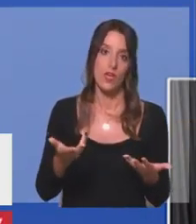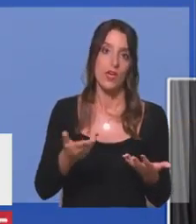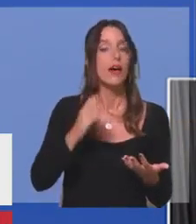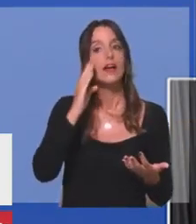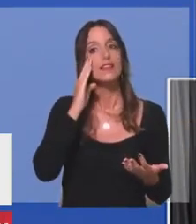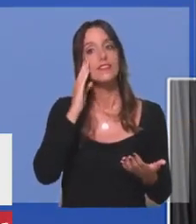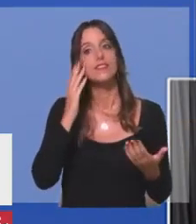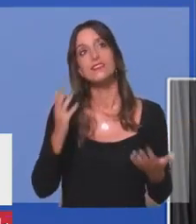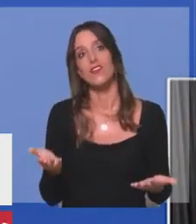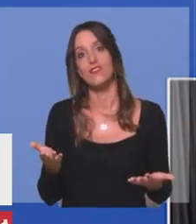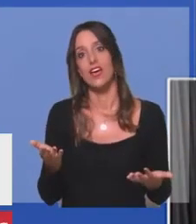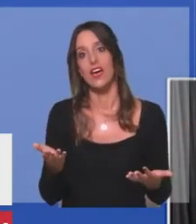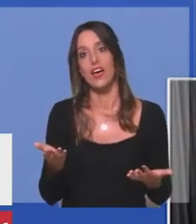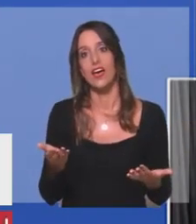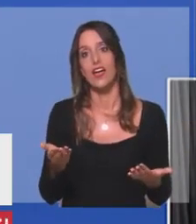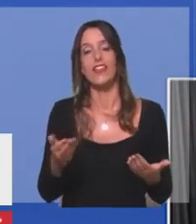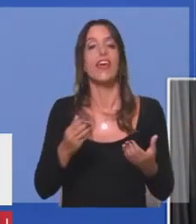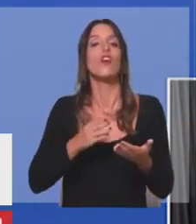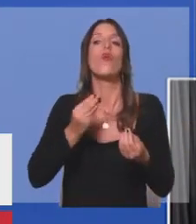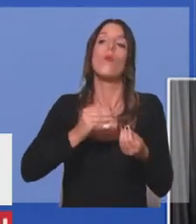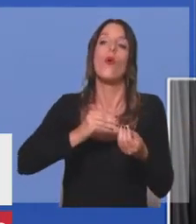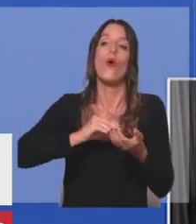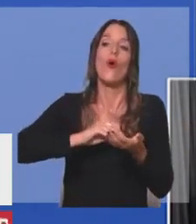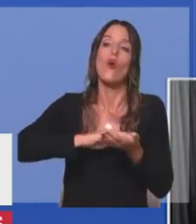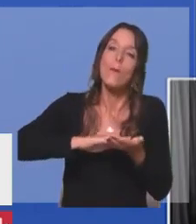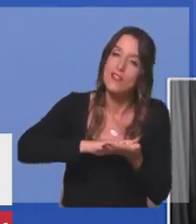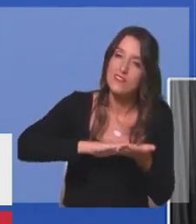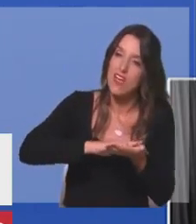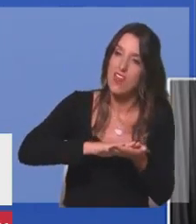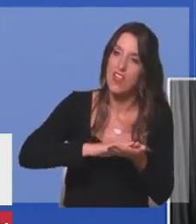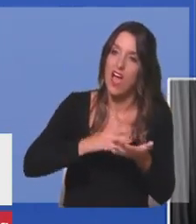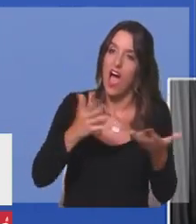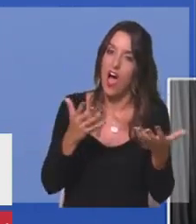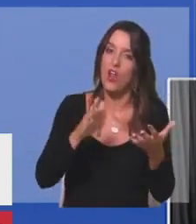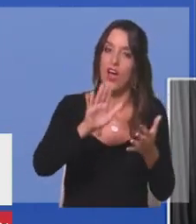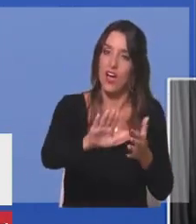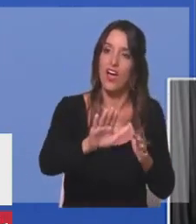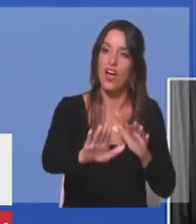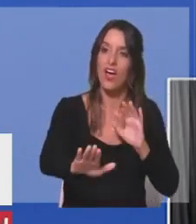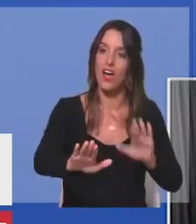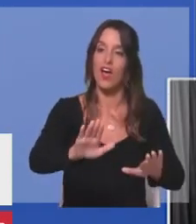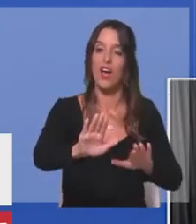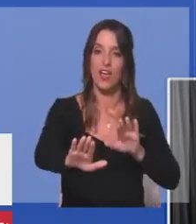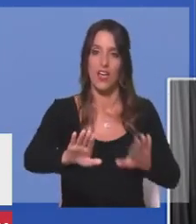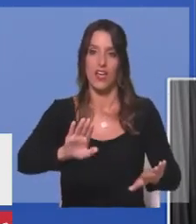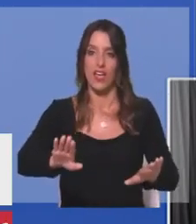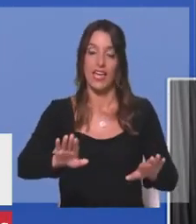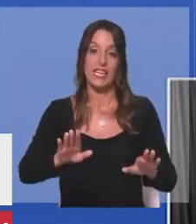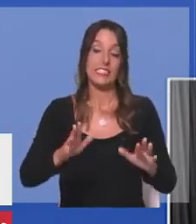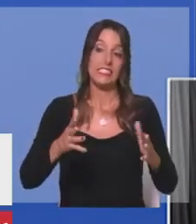facultad de convencer, ahora de disuadir y